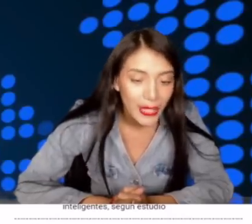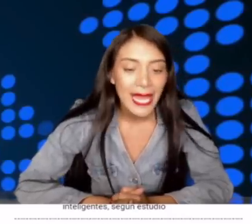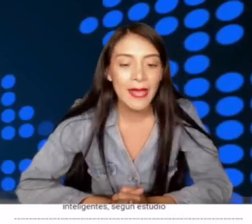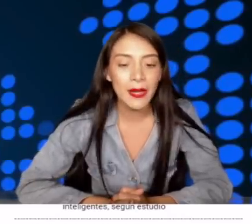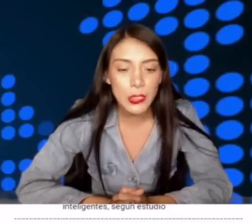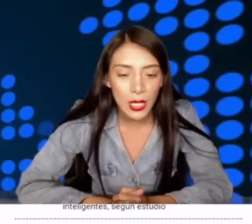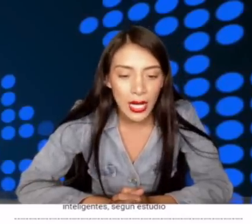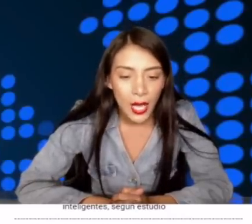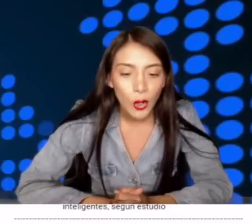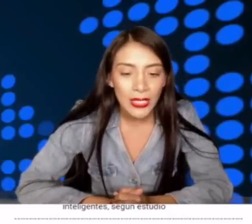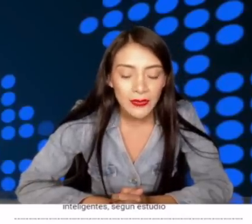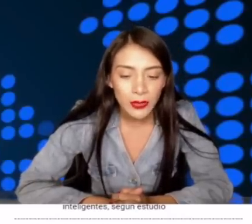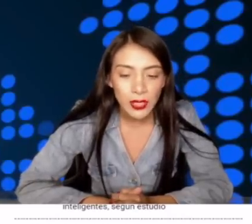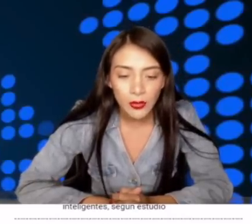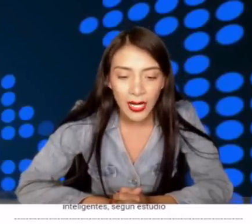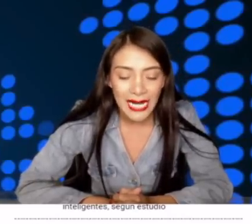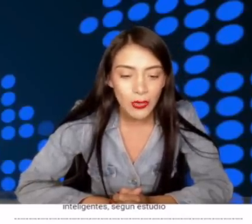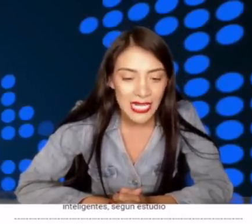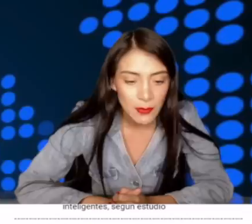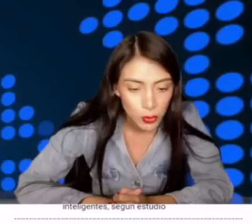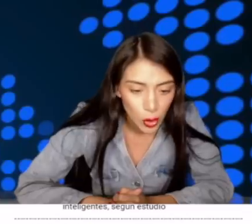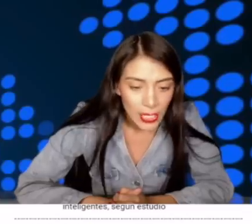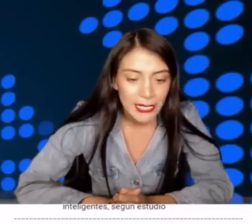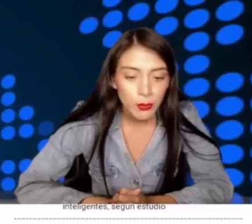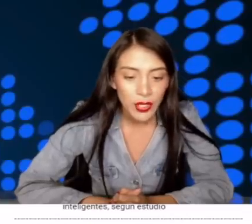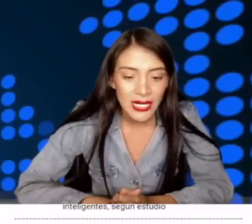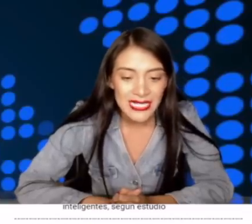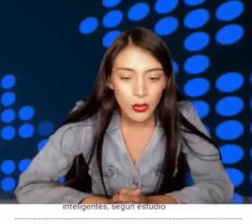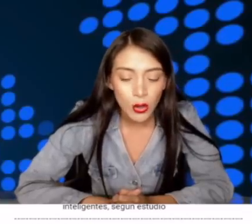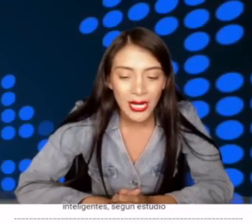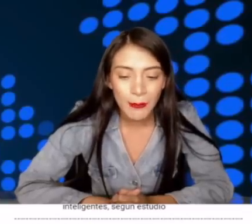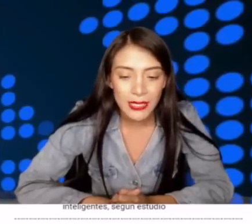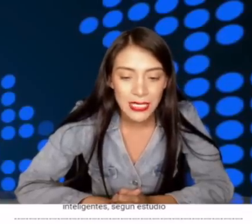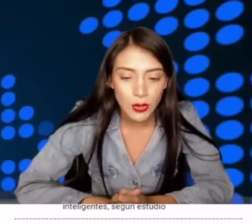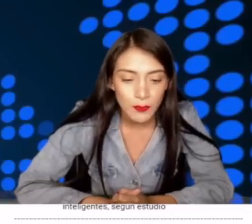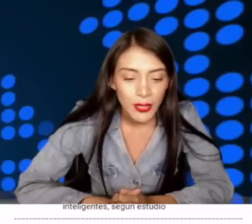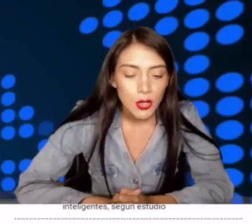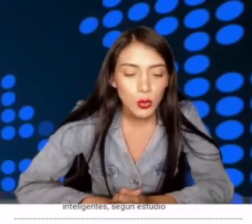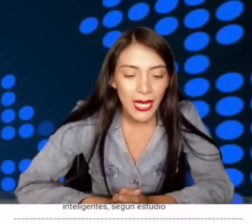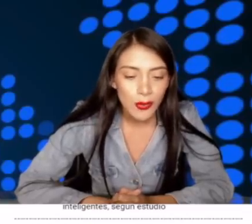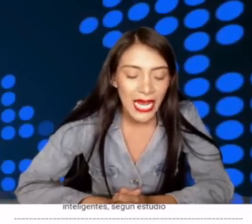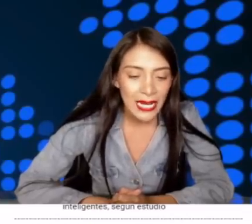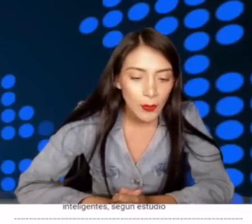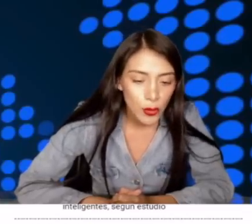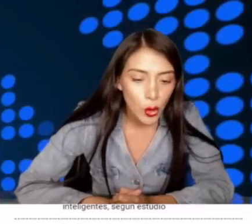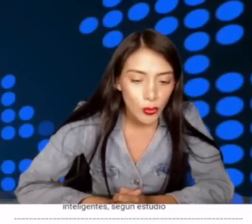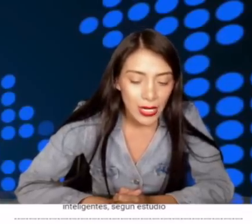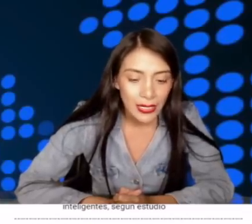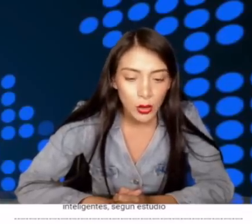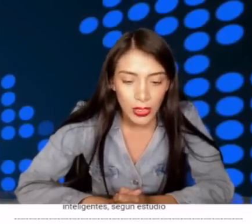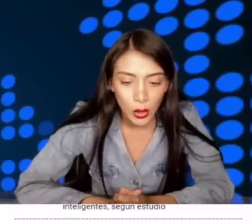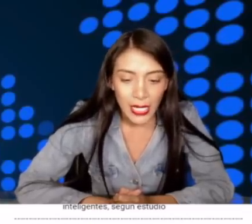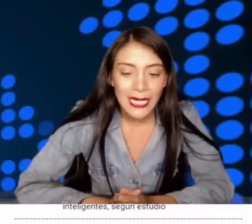ojo, en Venezuela con el intento de derrocar a Nicolás Maduro, ni pudieron hacerlo con campesinos sublevados en el Ecuador